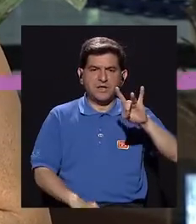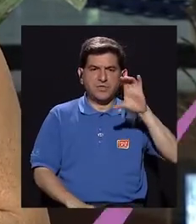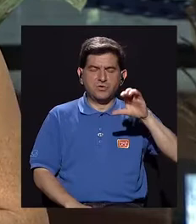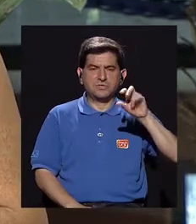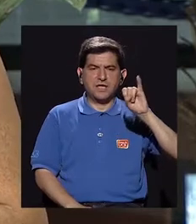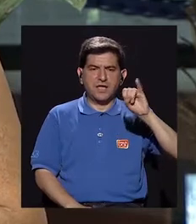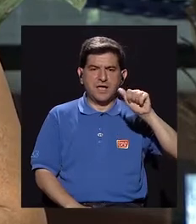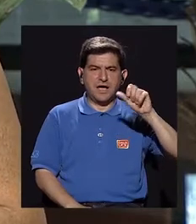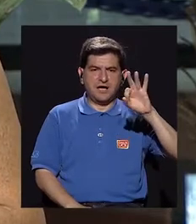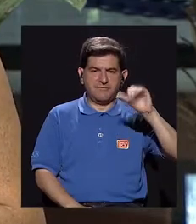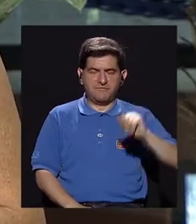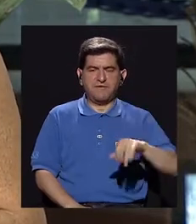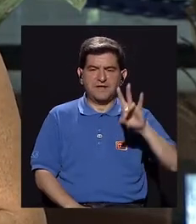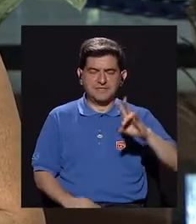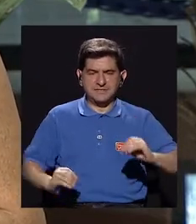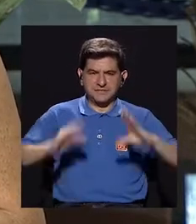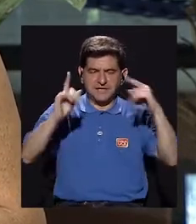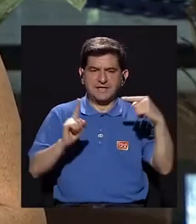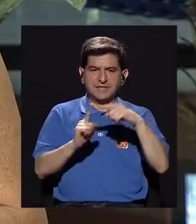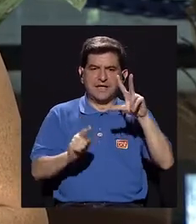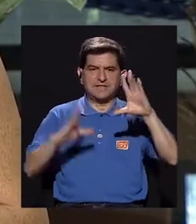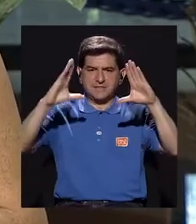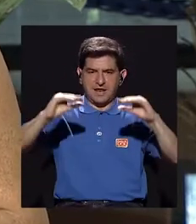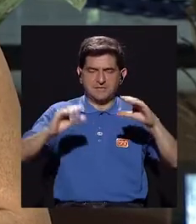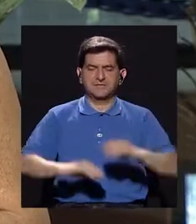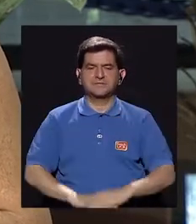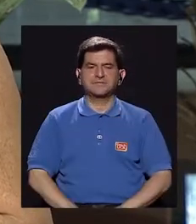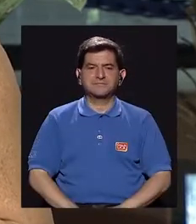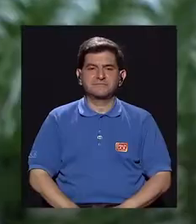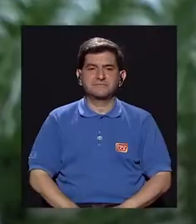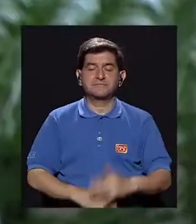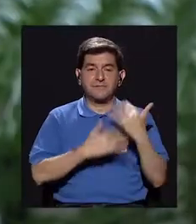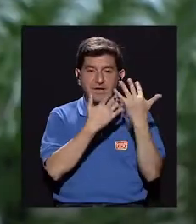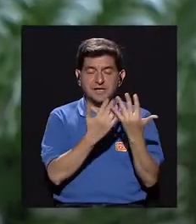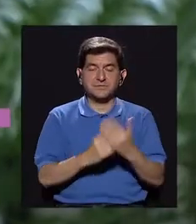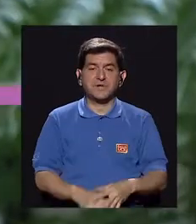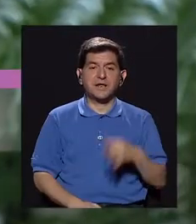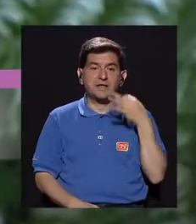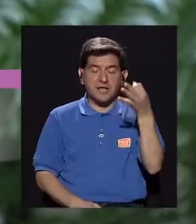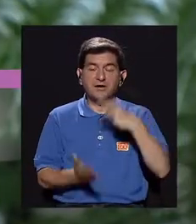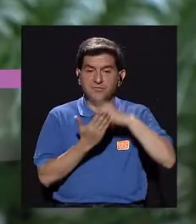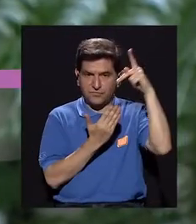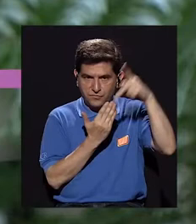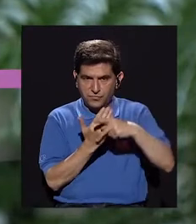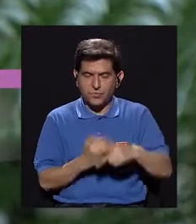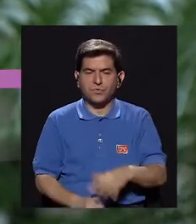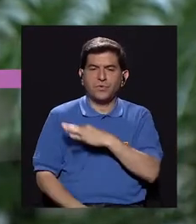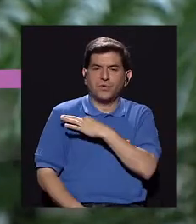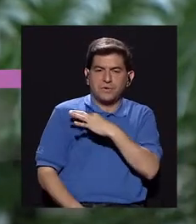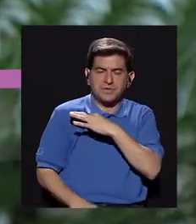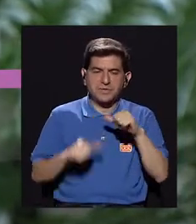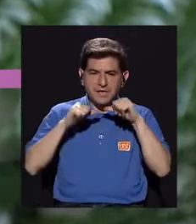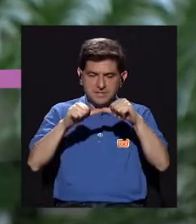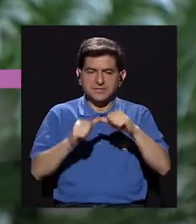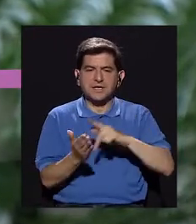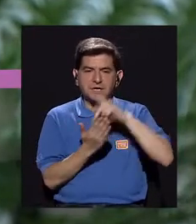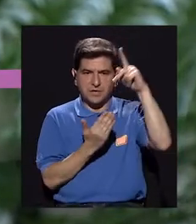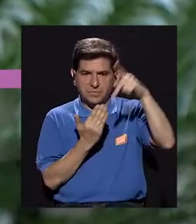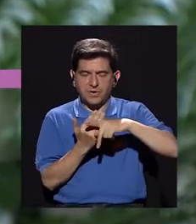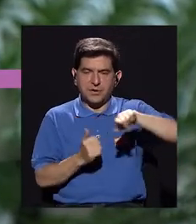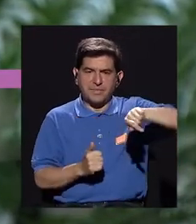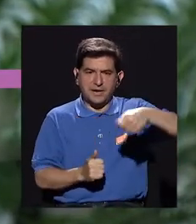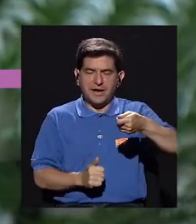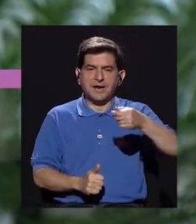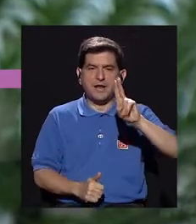al 800 IAFA, de 7 de la mañana a 3 de la tarde. Les esperamos en nuestra siguiente edición y le invitamos a que siga